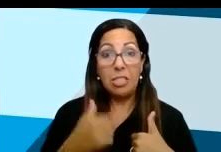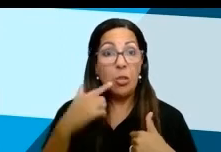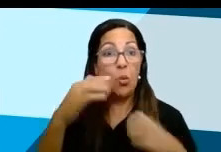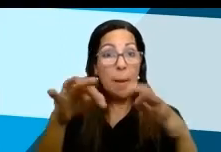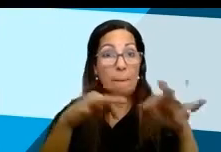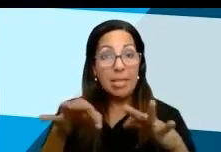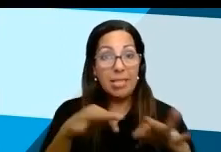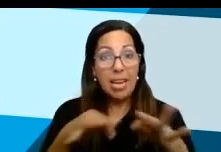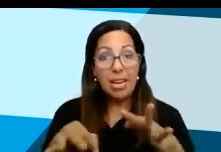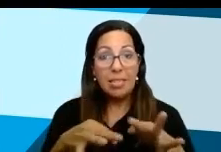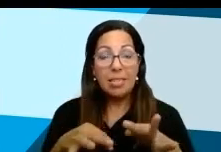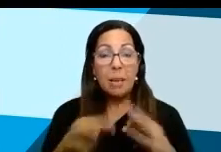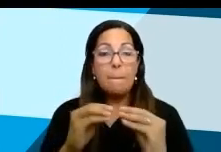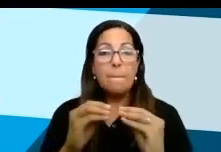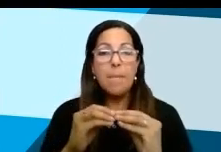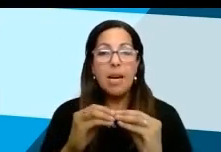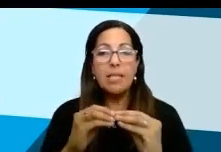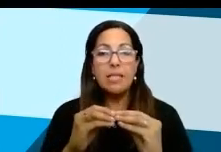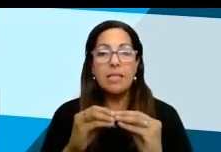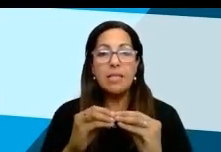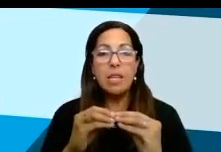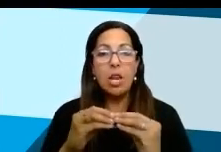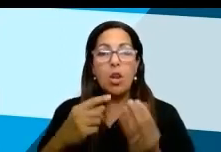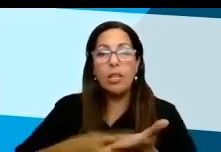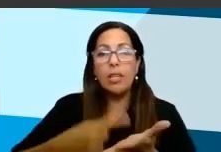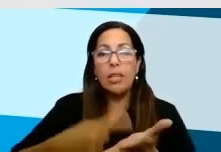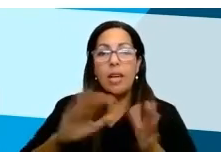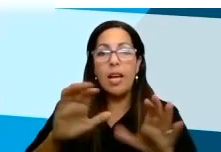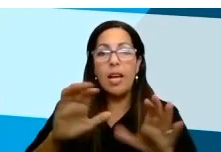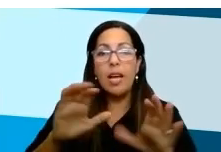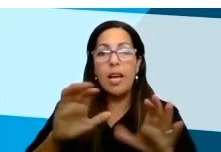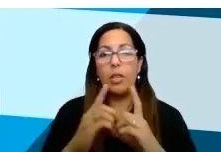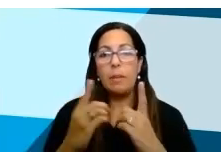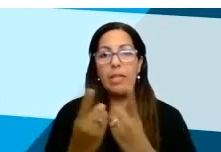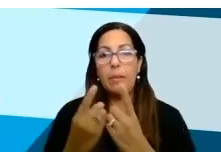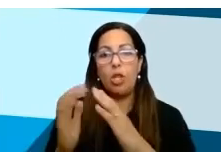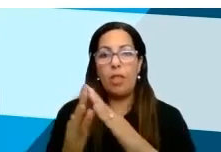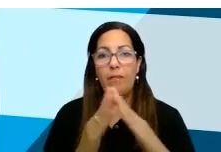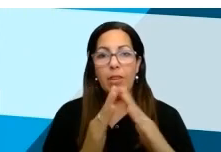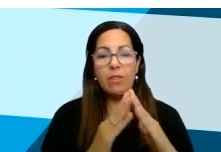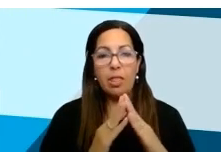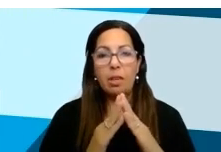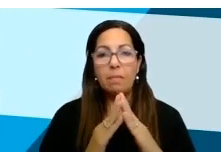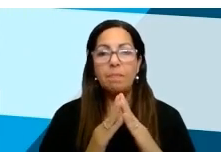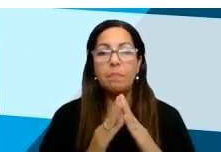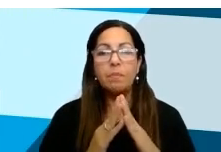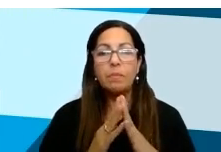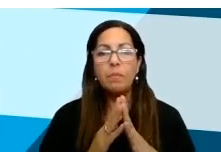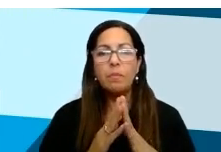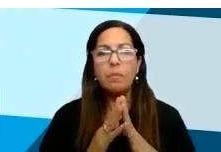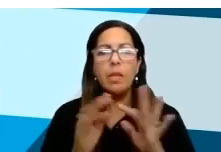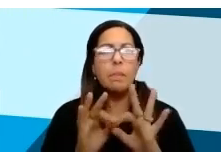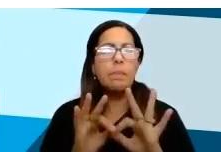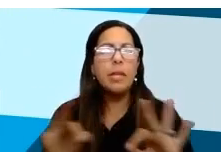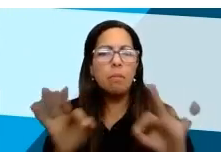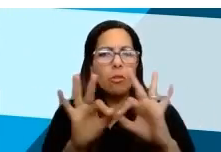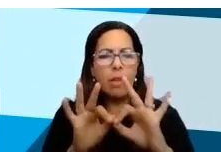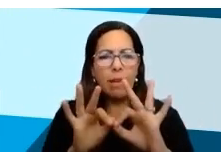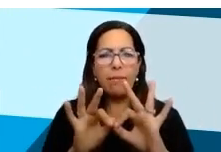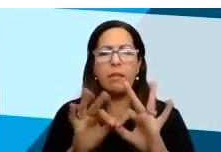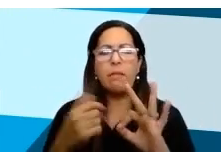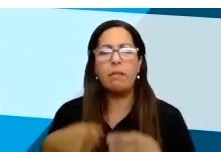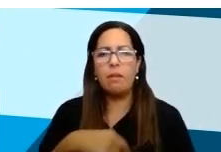de lo que estamos haciendo en el Departamento de la Vivienda. Bien importante que tengamos en consideración,